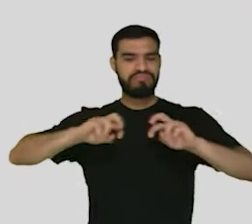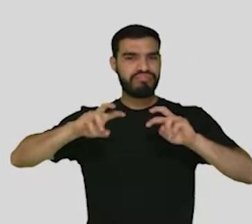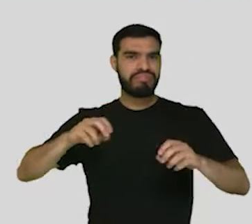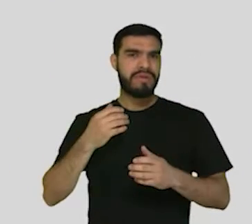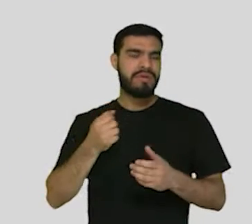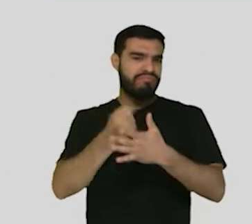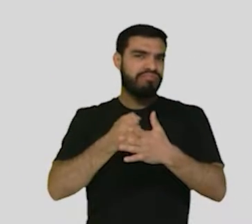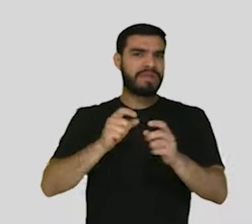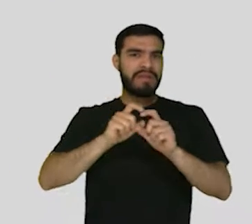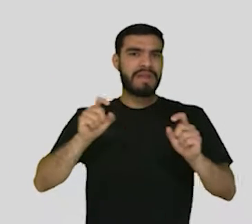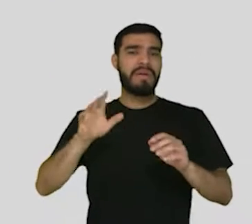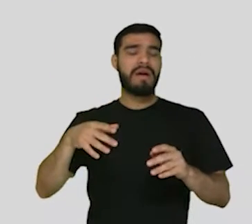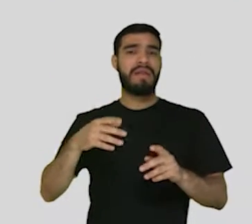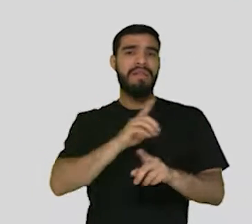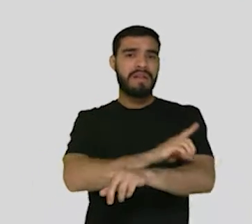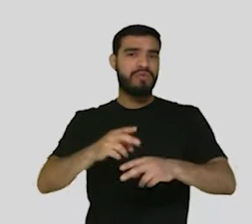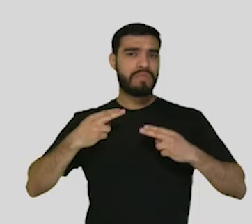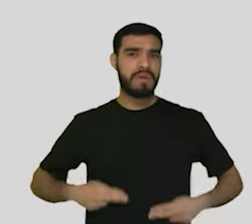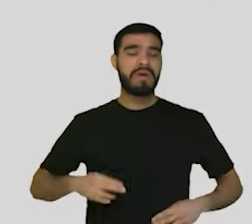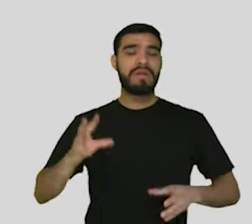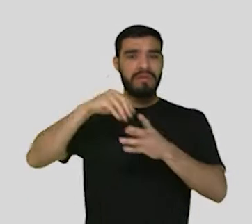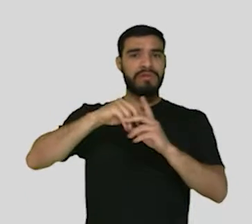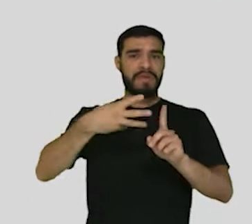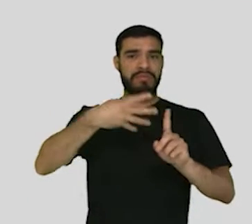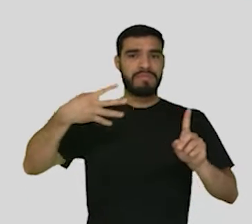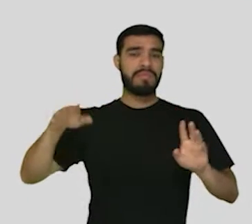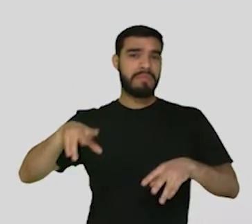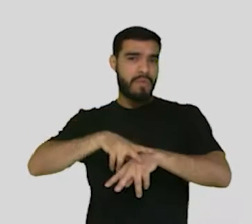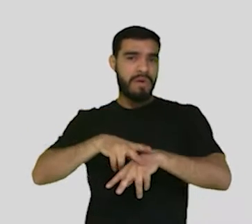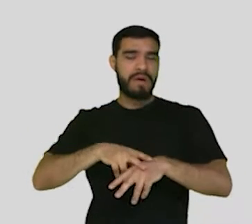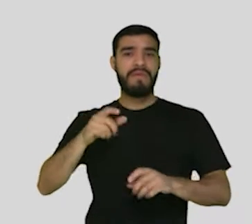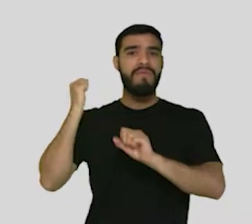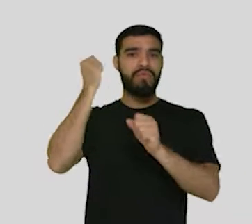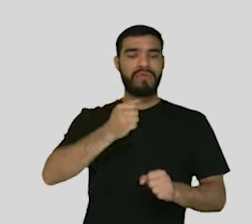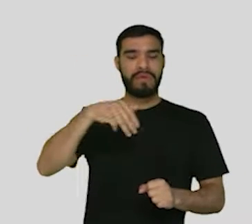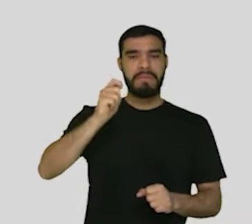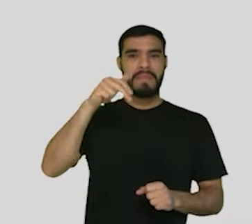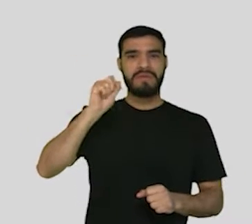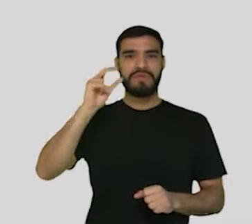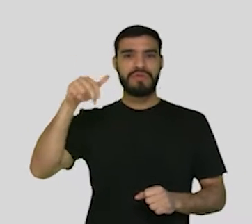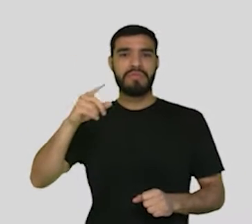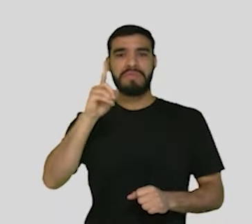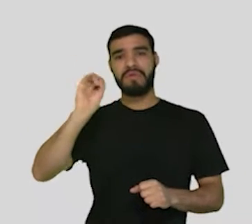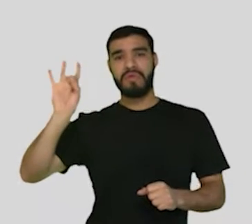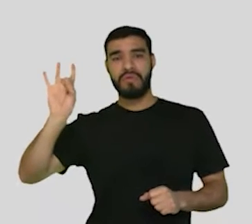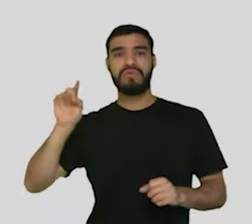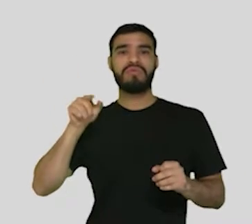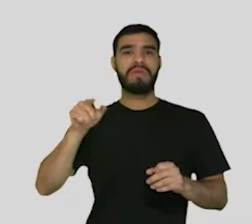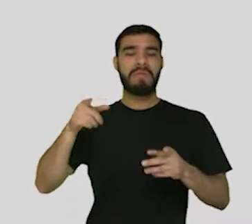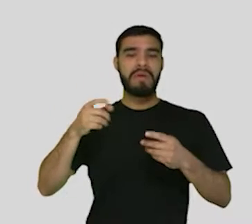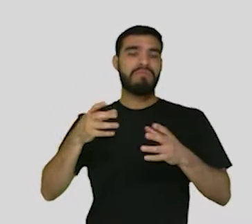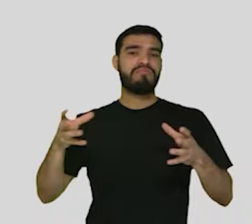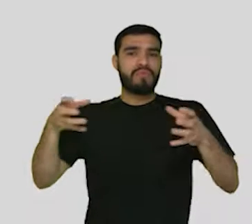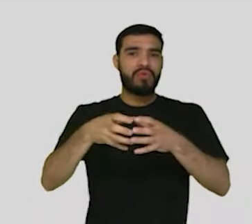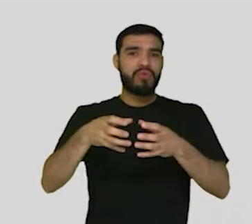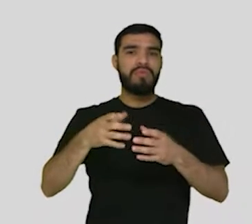tapo veamos, gusta PM, Erwin, jaja, abogado, activista de derechos humanos, jae, homojoñe, puno acuepe, mansión